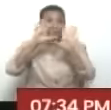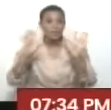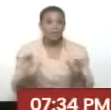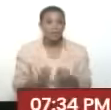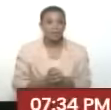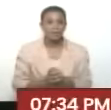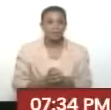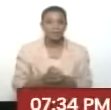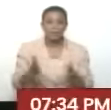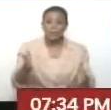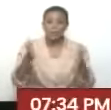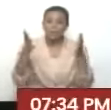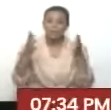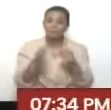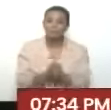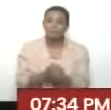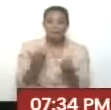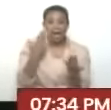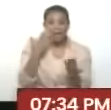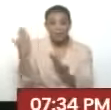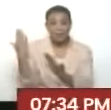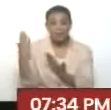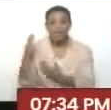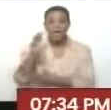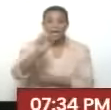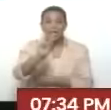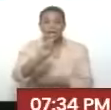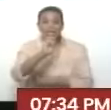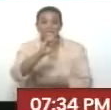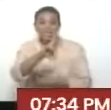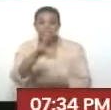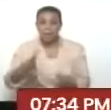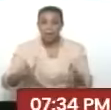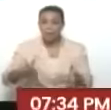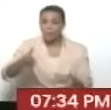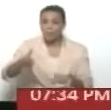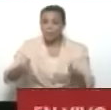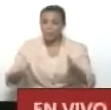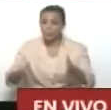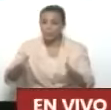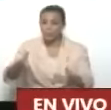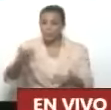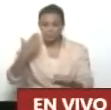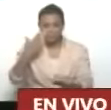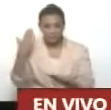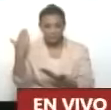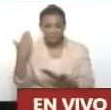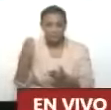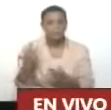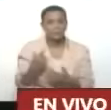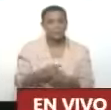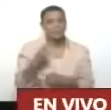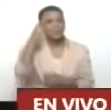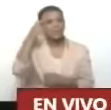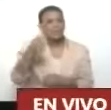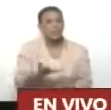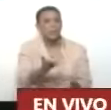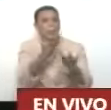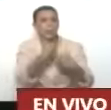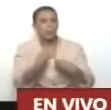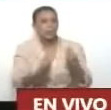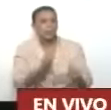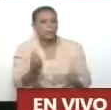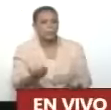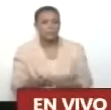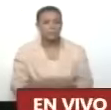y victoriosa. Ahora vamos a ver qué nos trae Cira para este programa bueno y picante del día de hoy. Adelante, Cira.